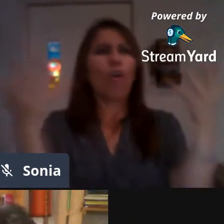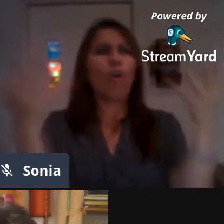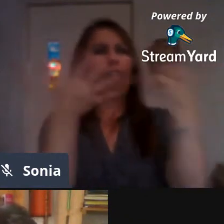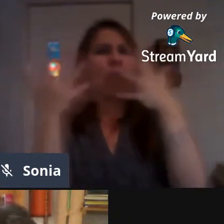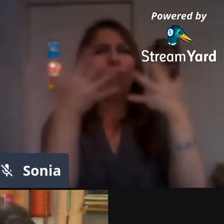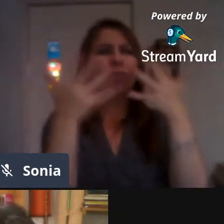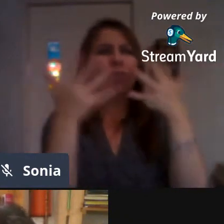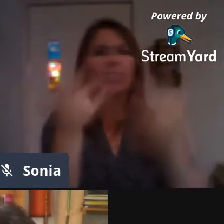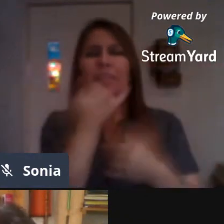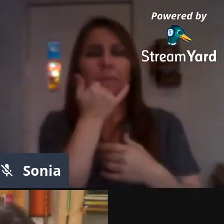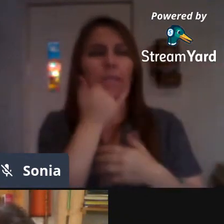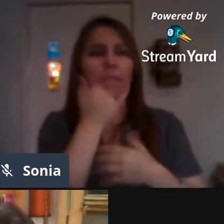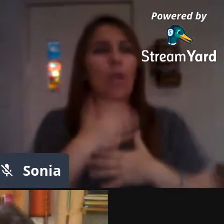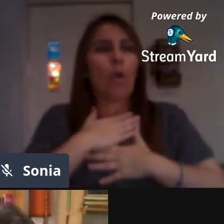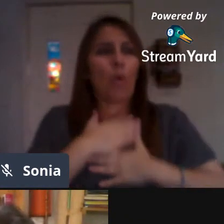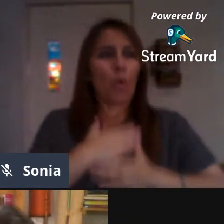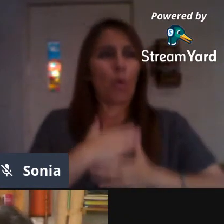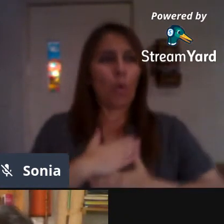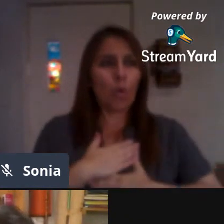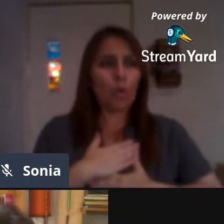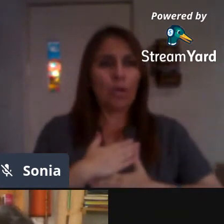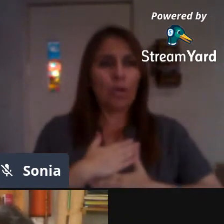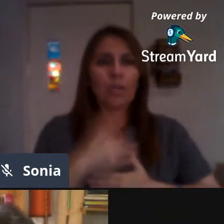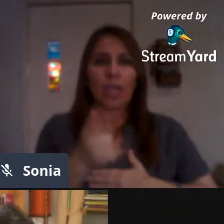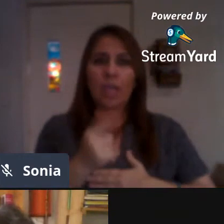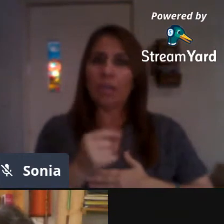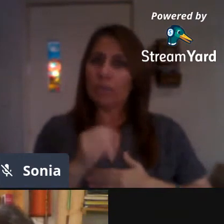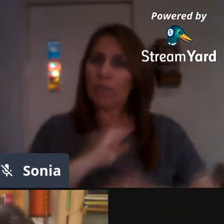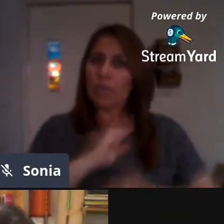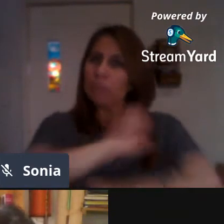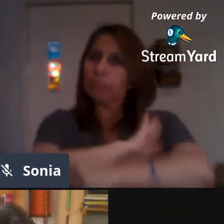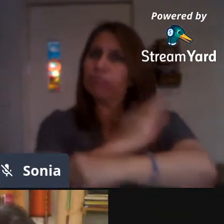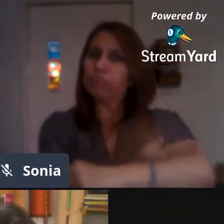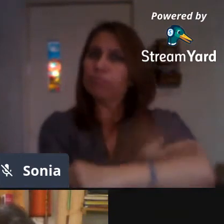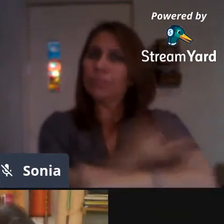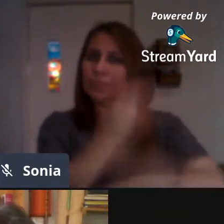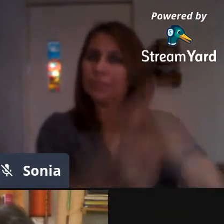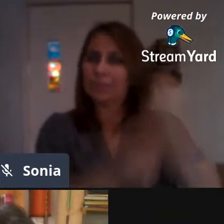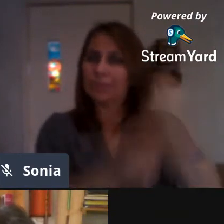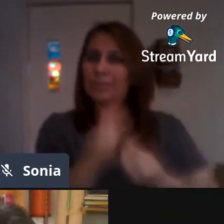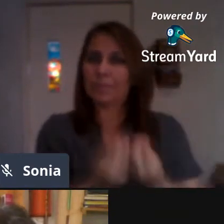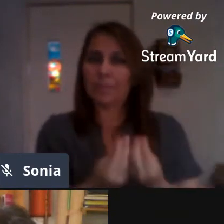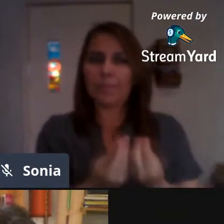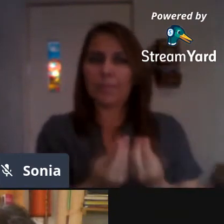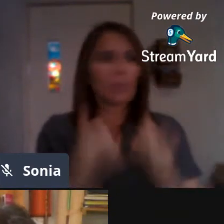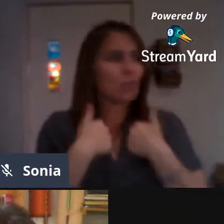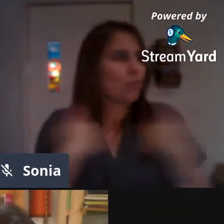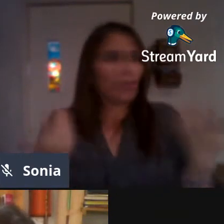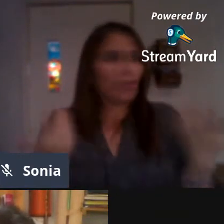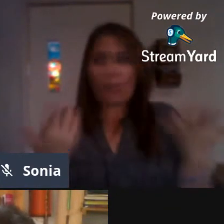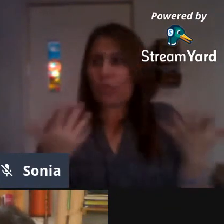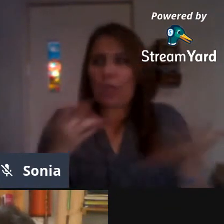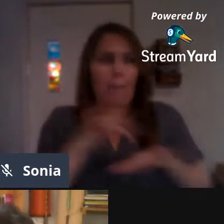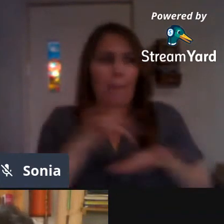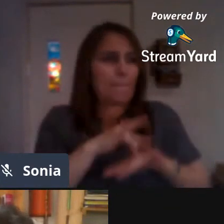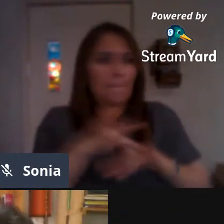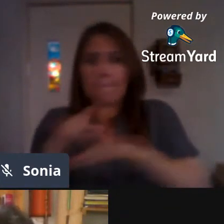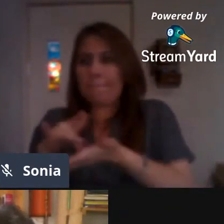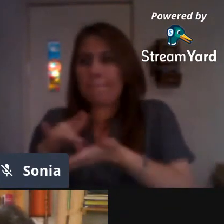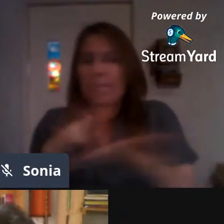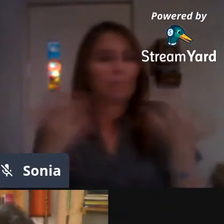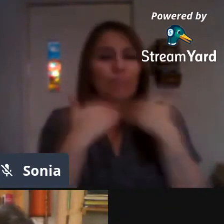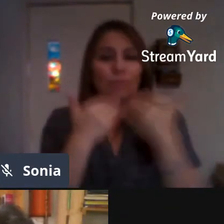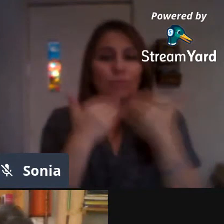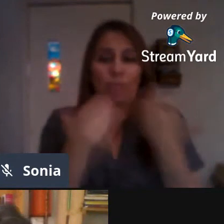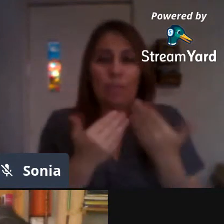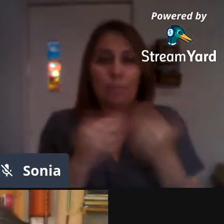alivio en su acto de valentía no logra establecer donde estoy ubicado pero inmediatamente otros dos hombres que